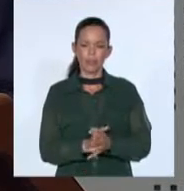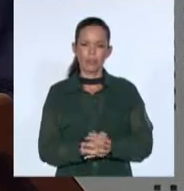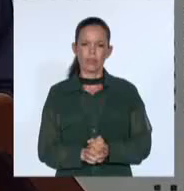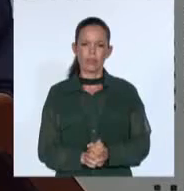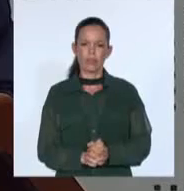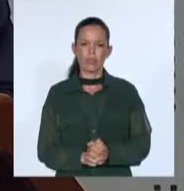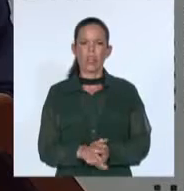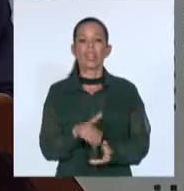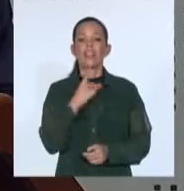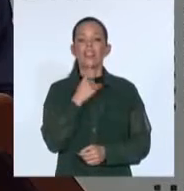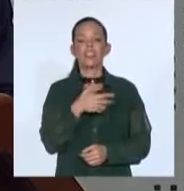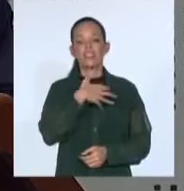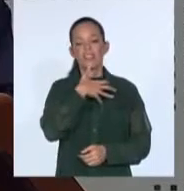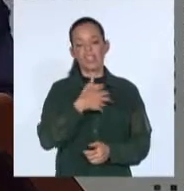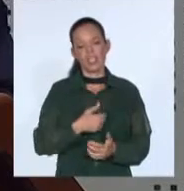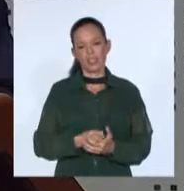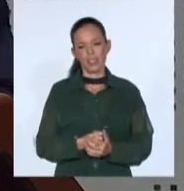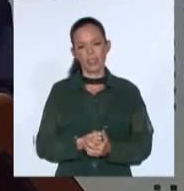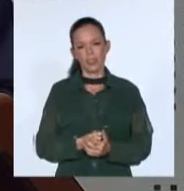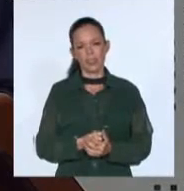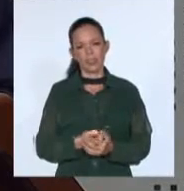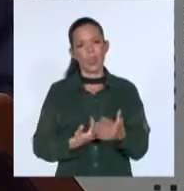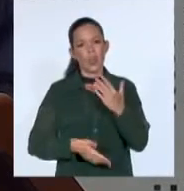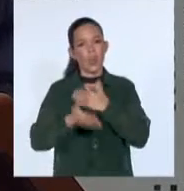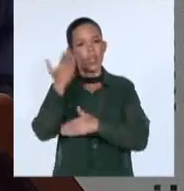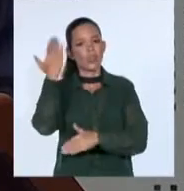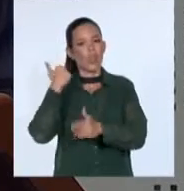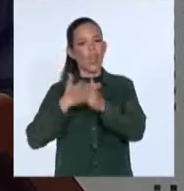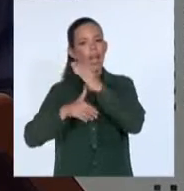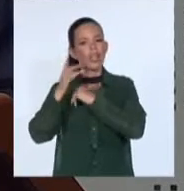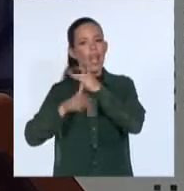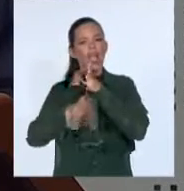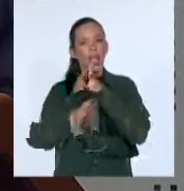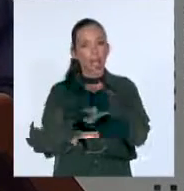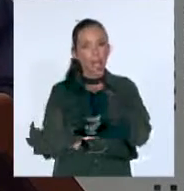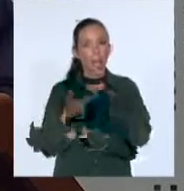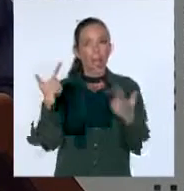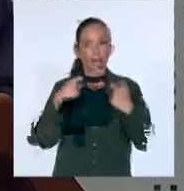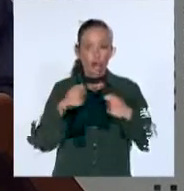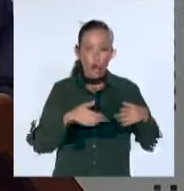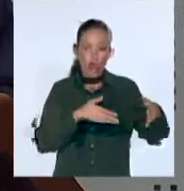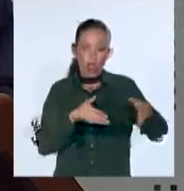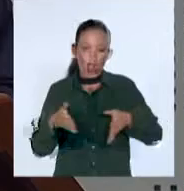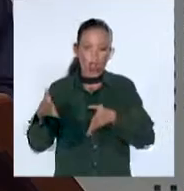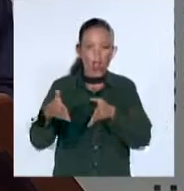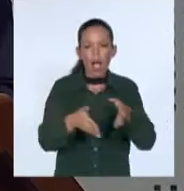Dijo Fidel cuando hubo que construir caminos sobre el mar, piedra sobre piedra.